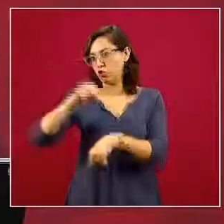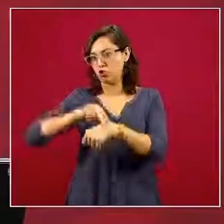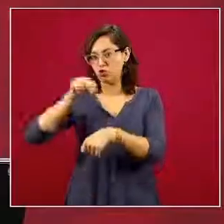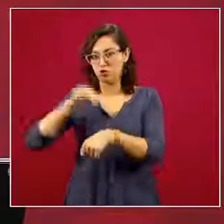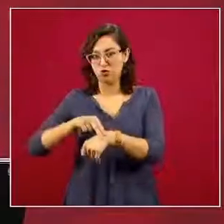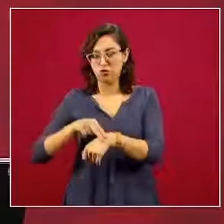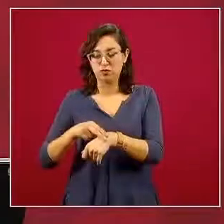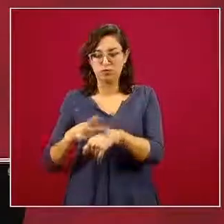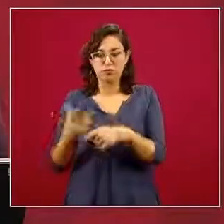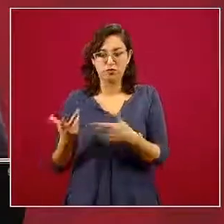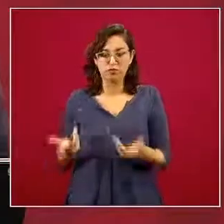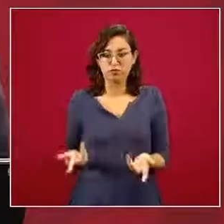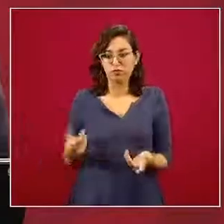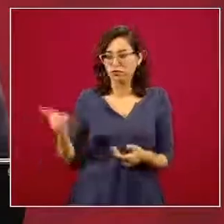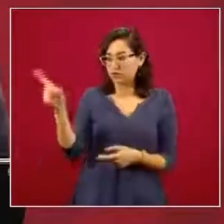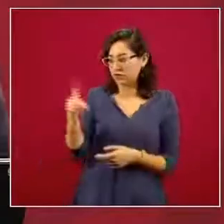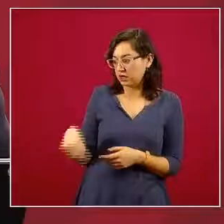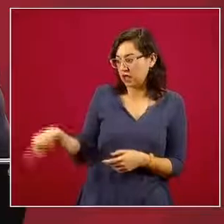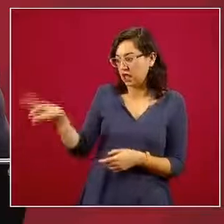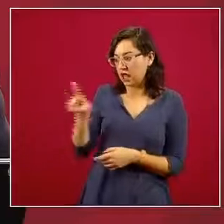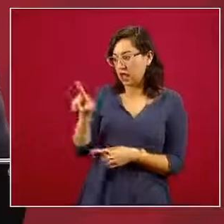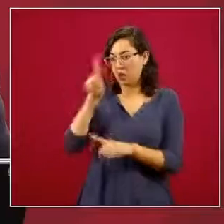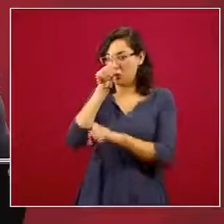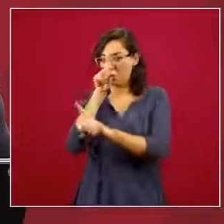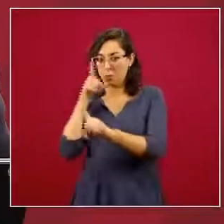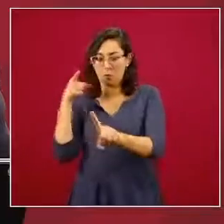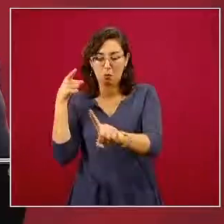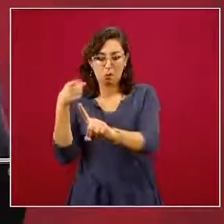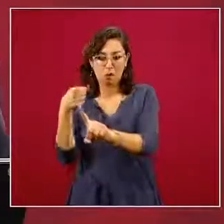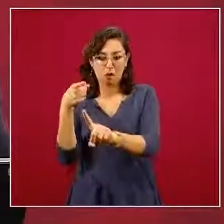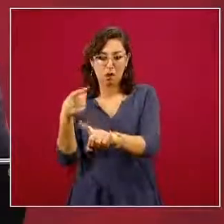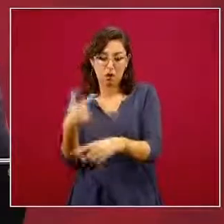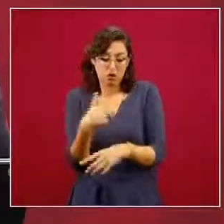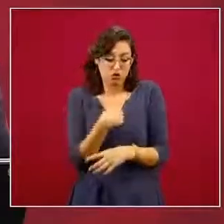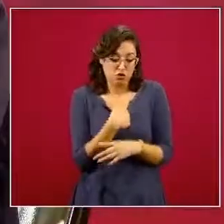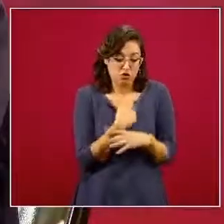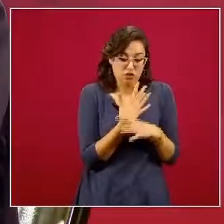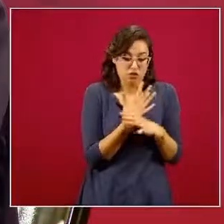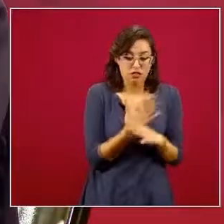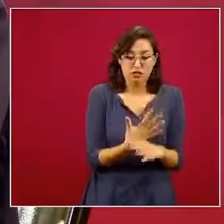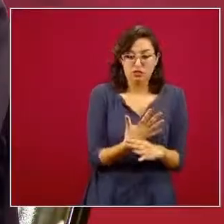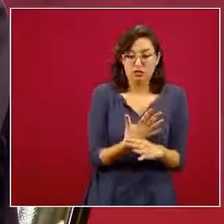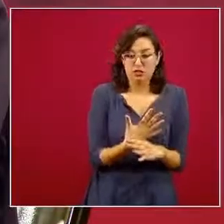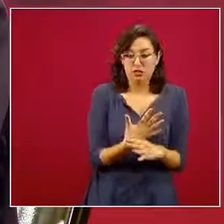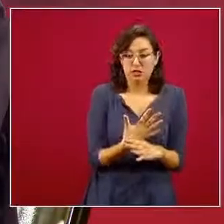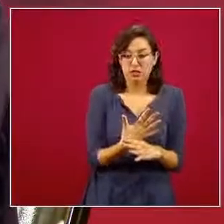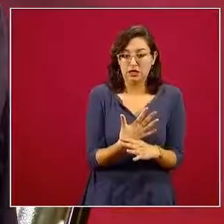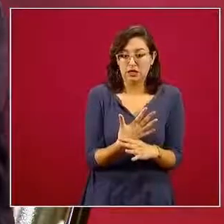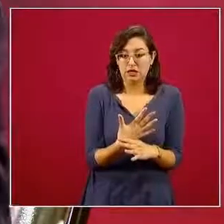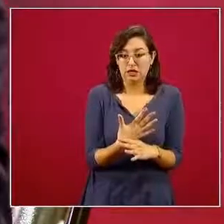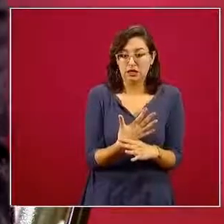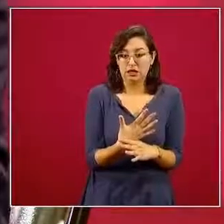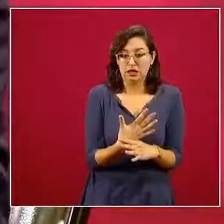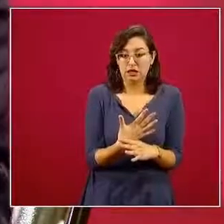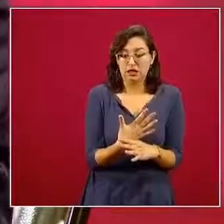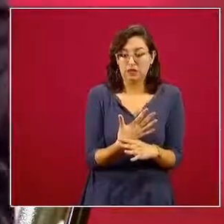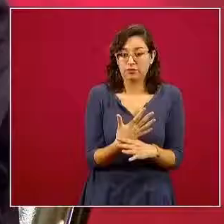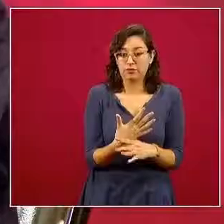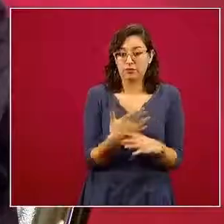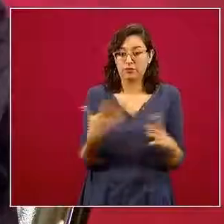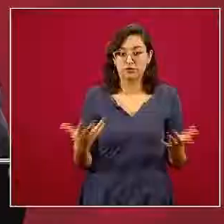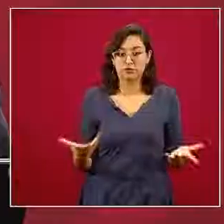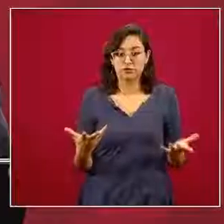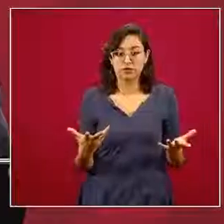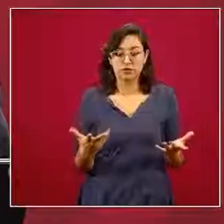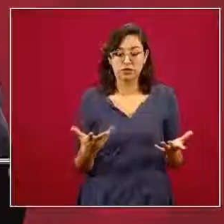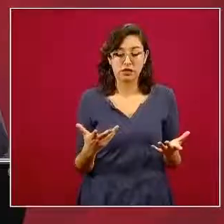su mensaje, el mensaje con el que se quedaron con gran preocupación, es que yo dije que los primeros casos estaban situados en un